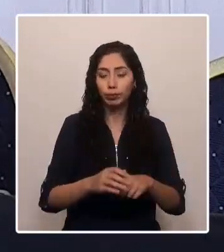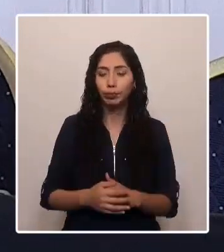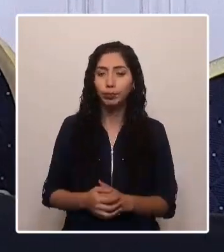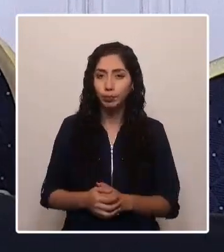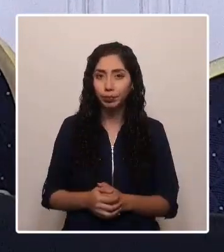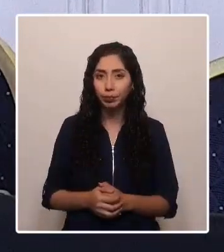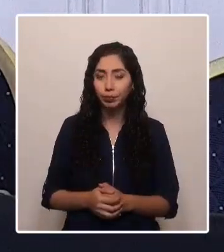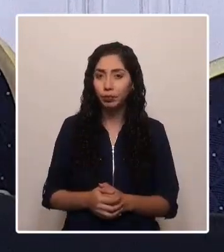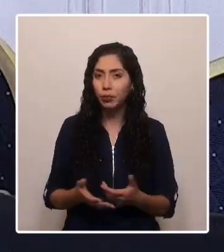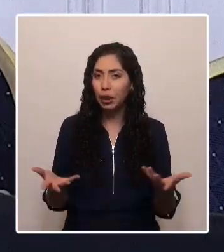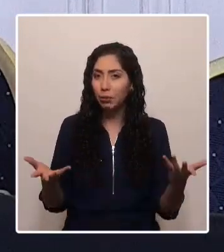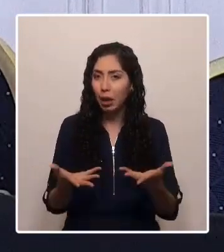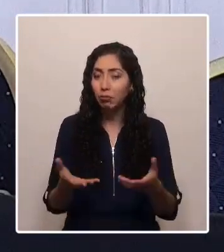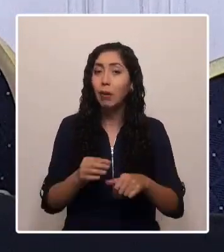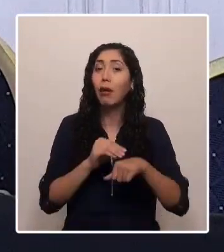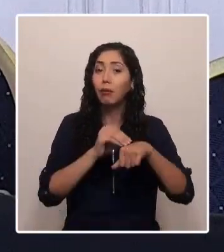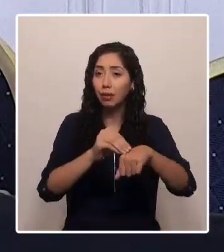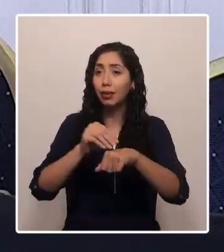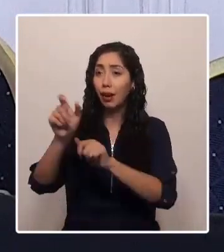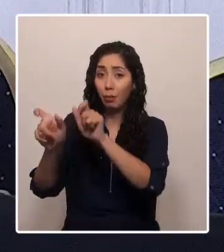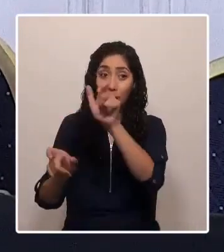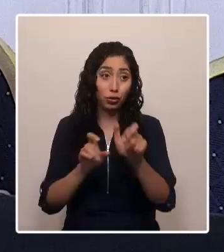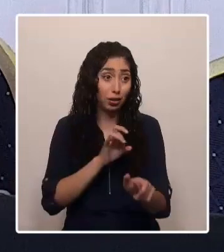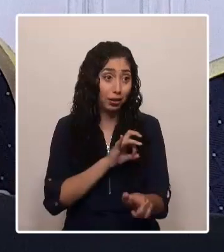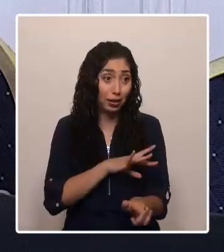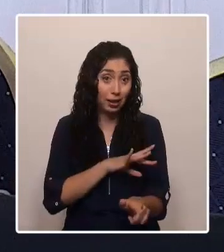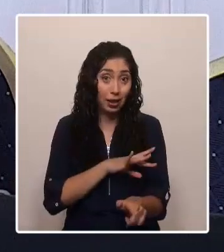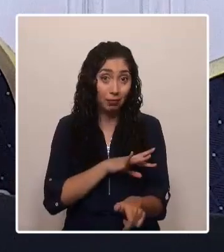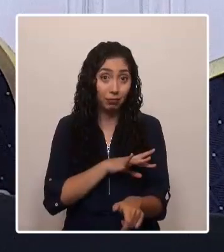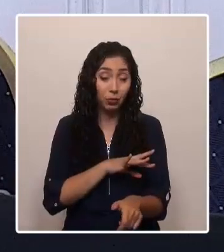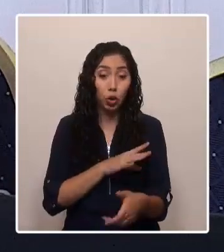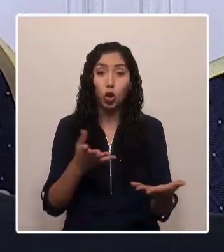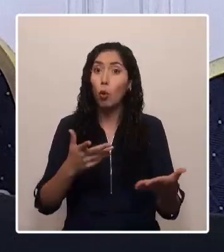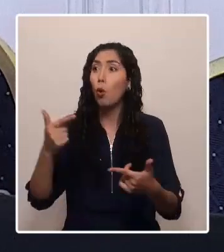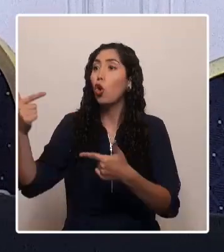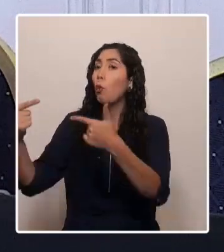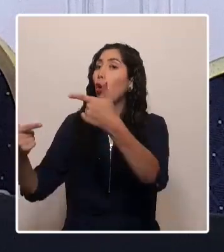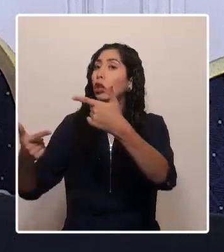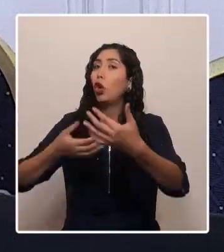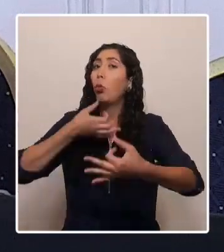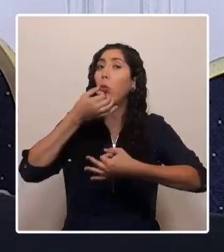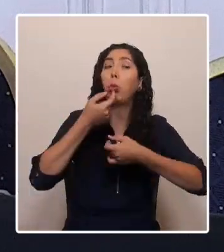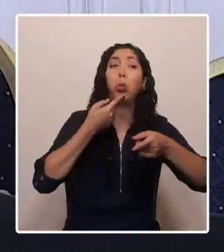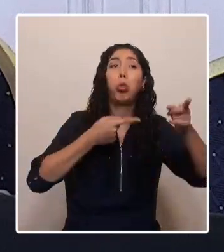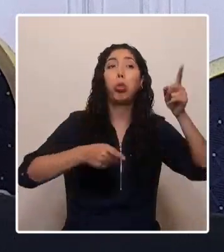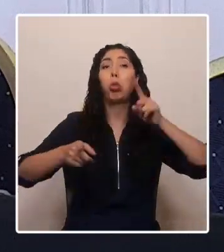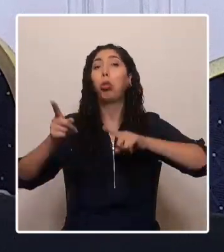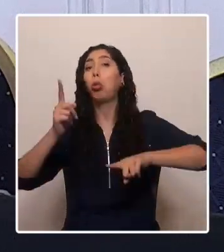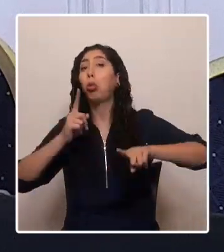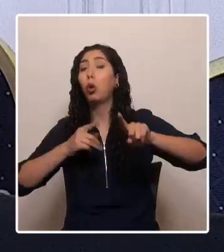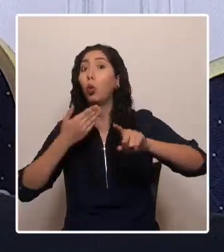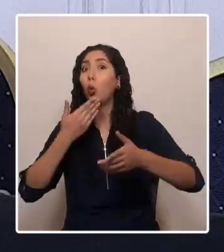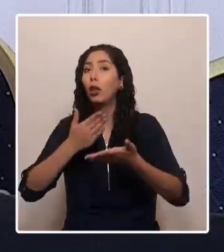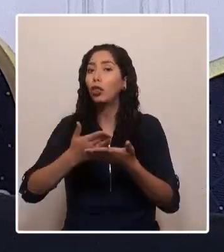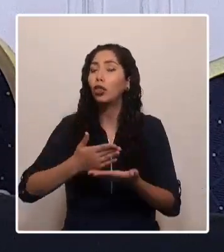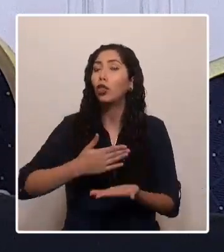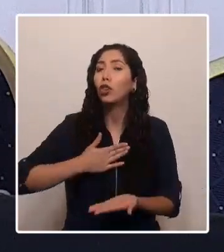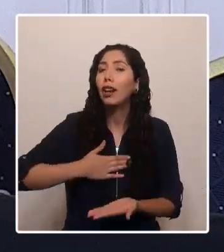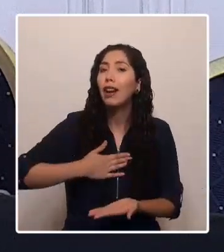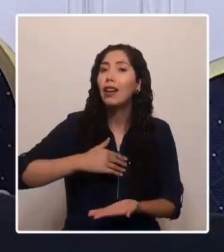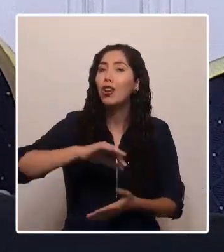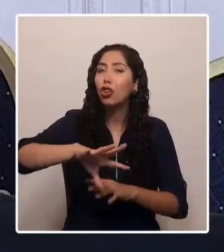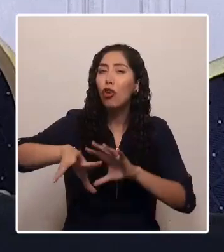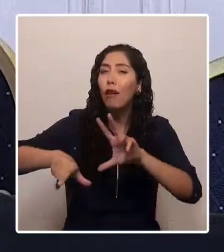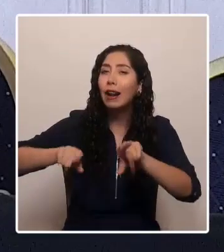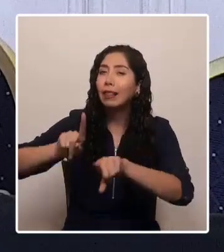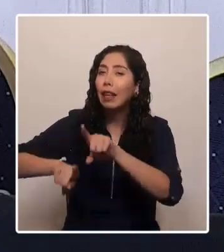Básicamente para advertir a los chilenos cómo argumentan los políticos cuando son rateros y quieren robar ahorros o territorios